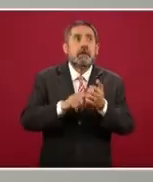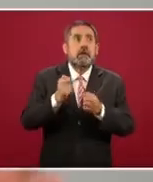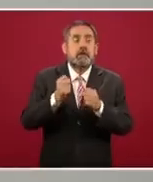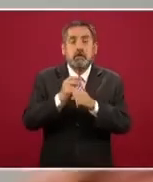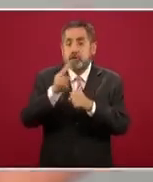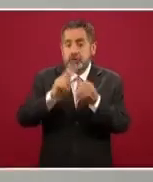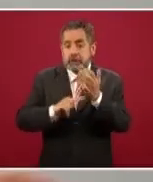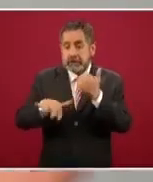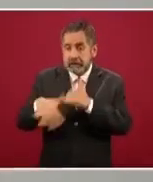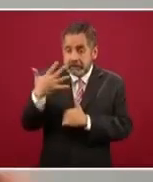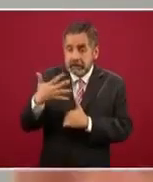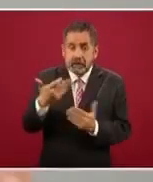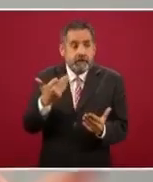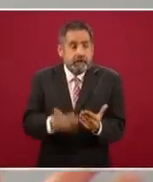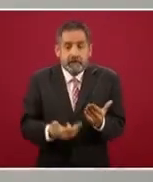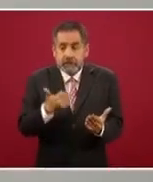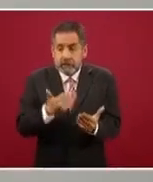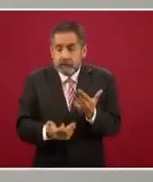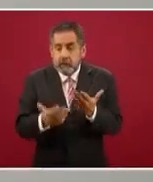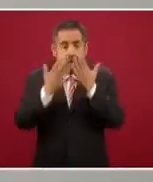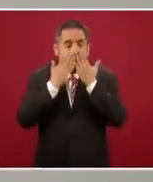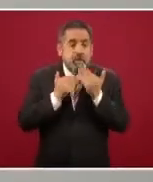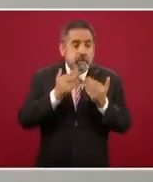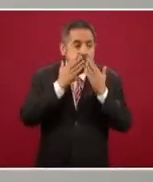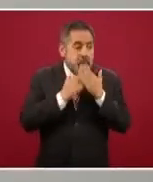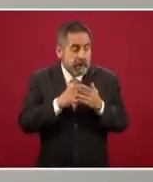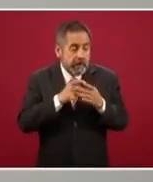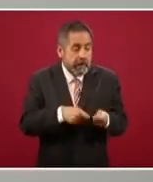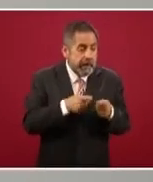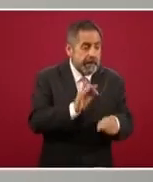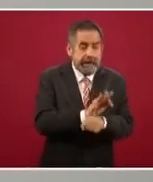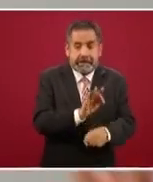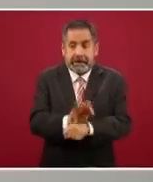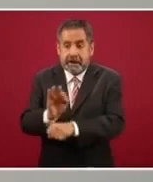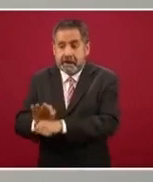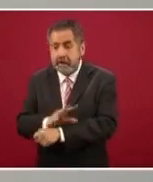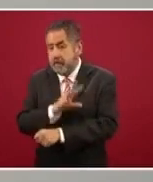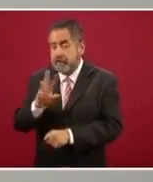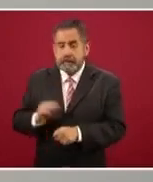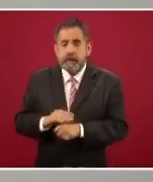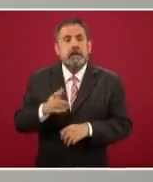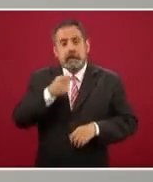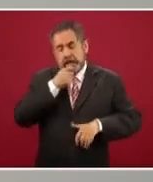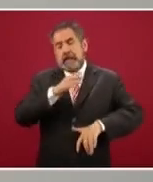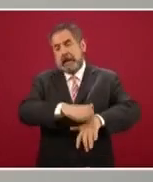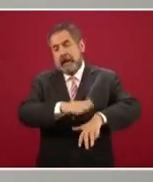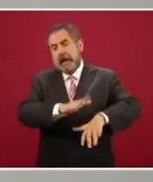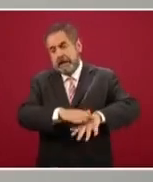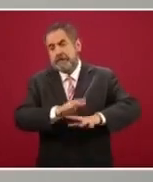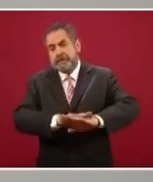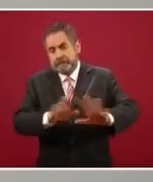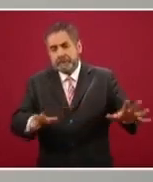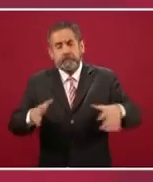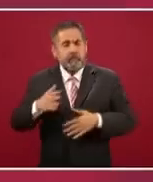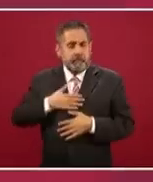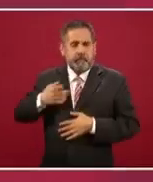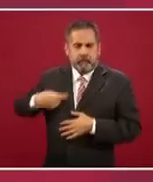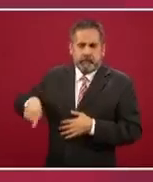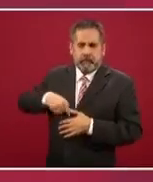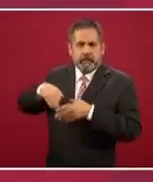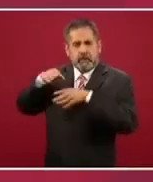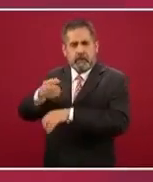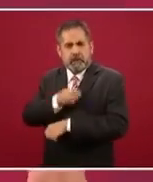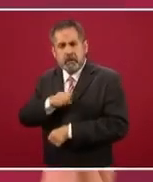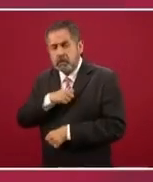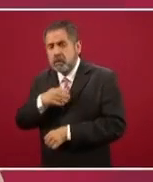decir, quedamos con un déficit crónico de cobertura vacunal y eso lo alertamos porque nos preocupa desde el punto de vista de